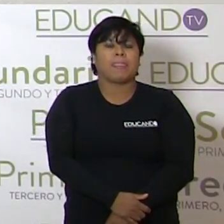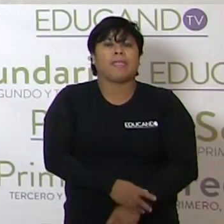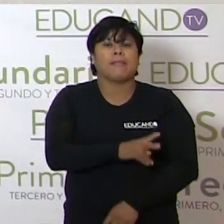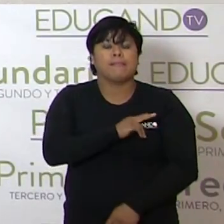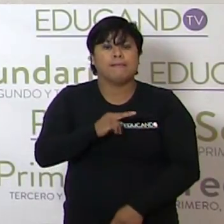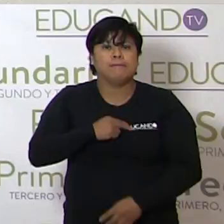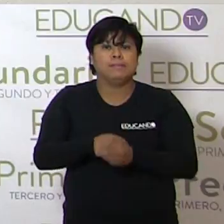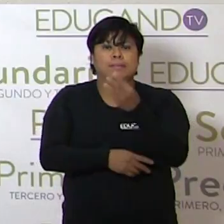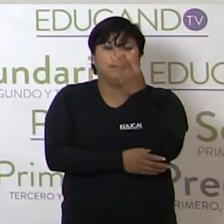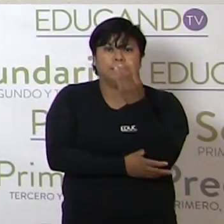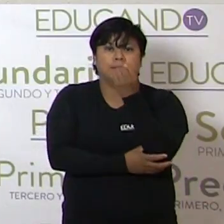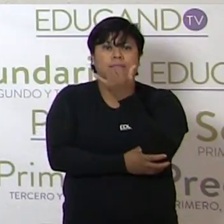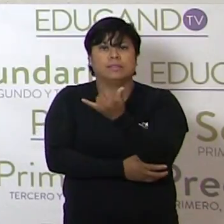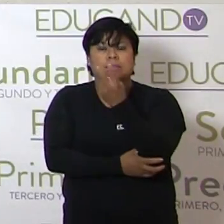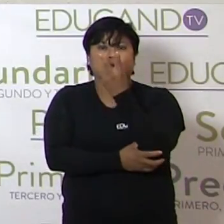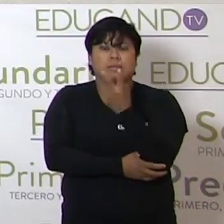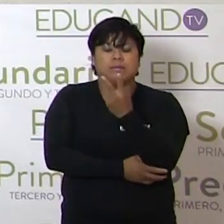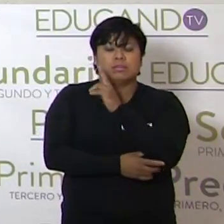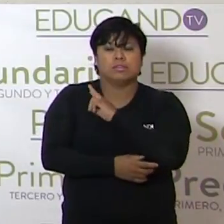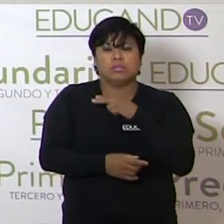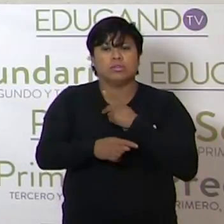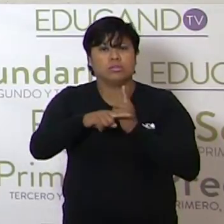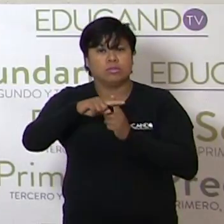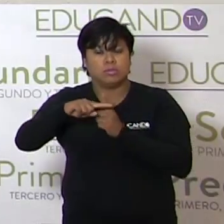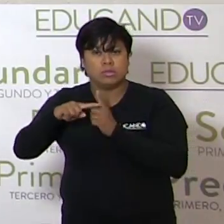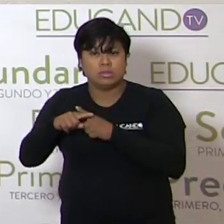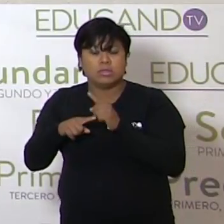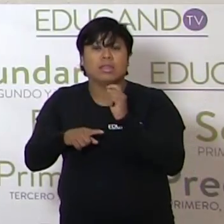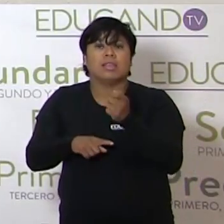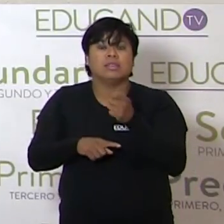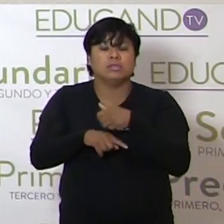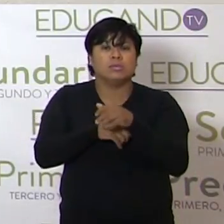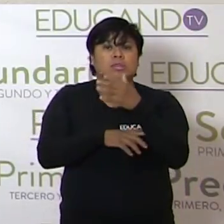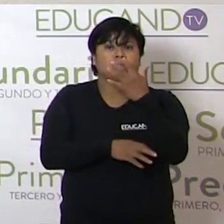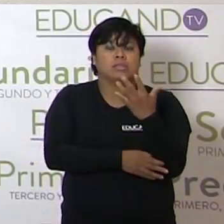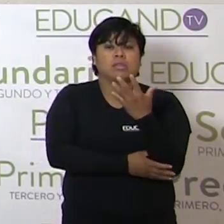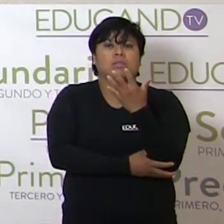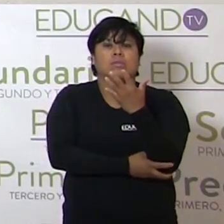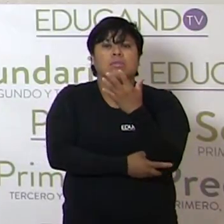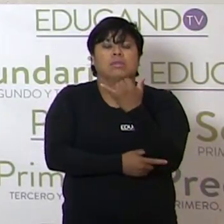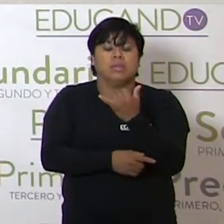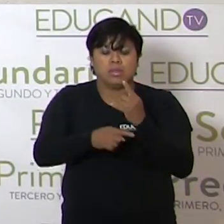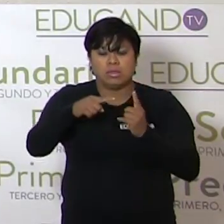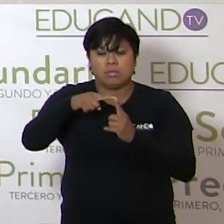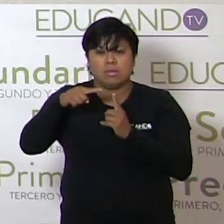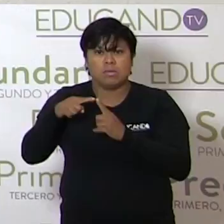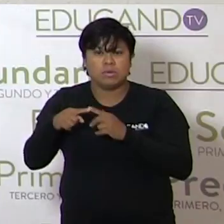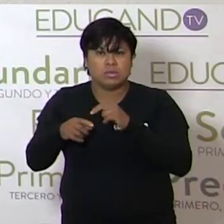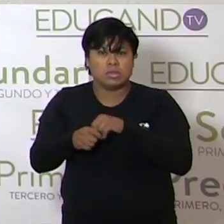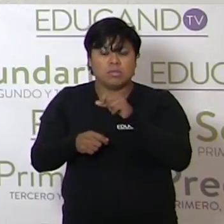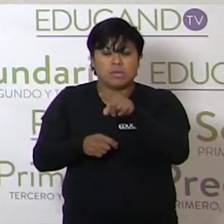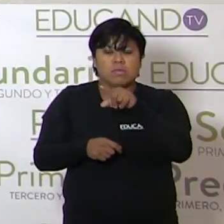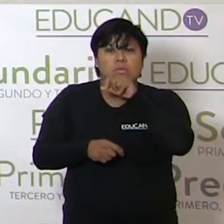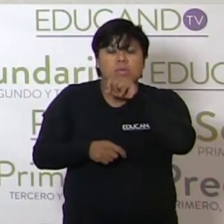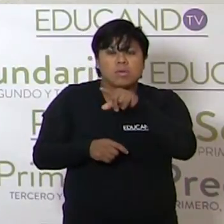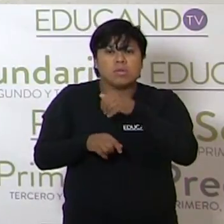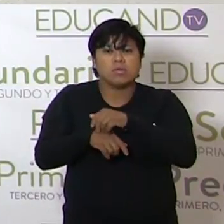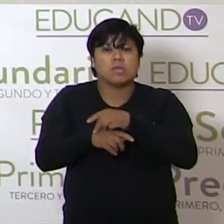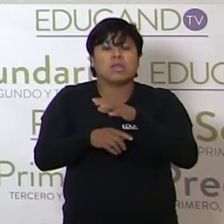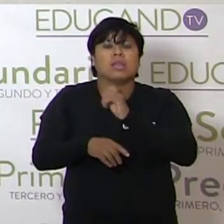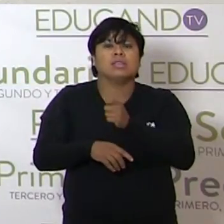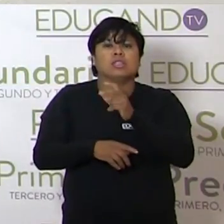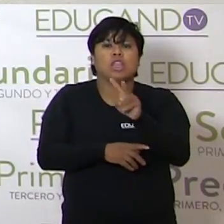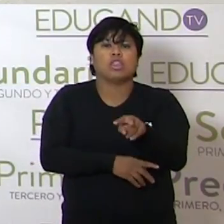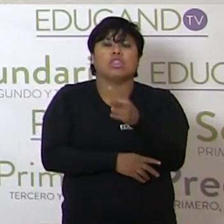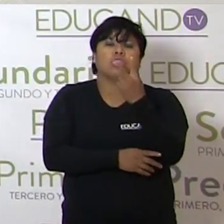Tenemos el 3 y tenemos el 2. Si lo sumamos serían 5. Y lo dividimos entre ese mismo número de elementos, que son 2 elementos,